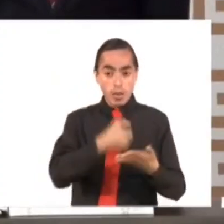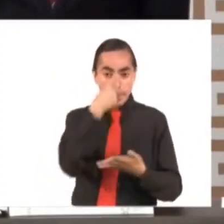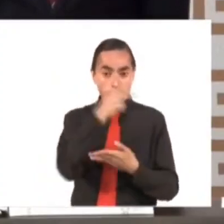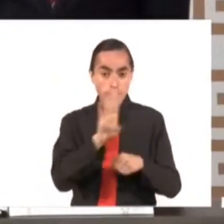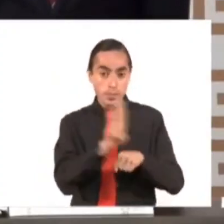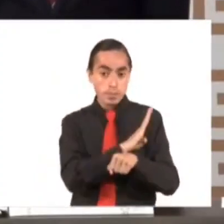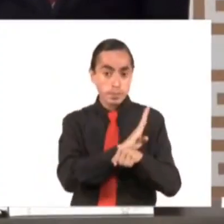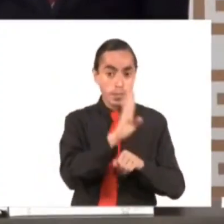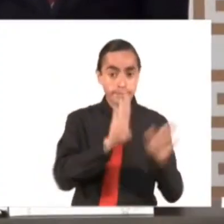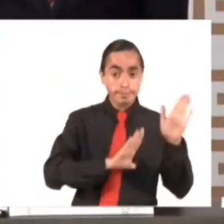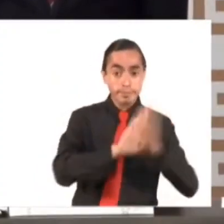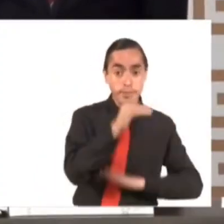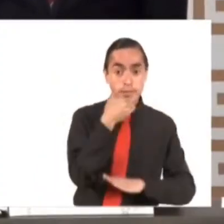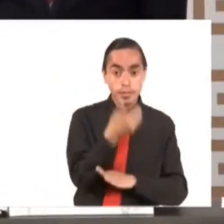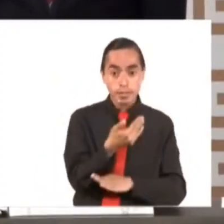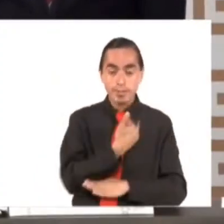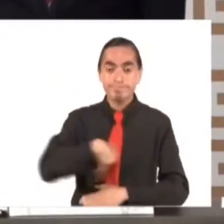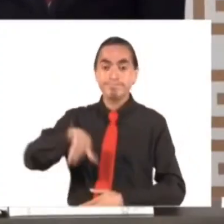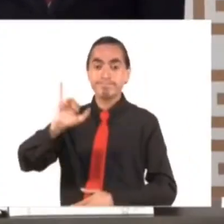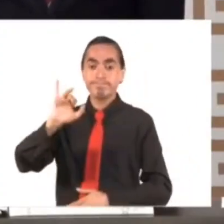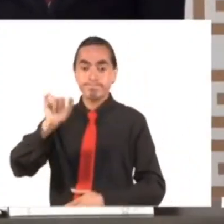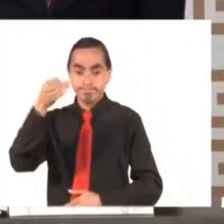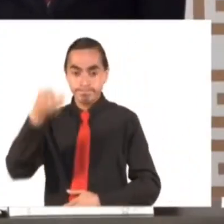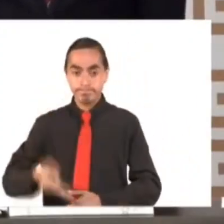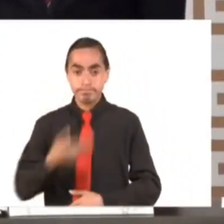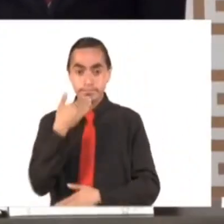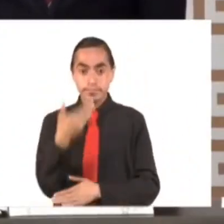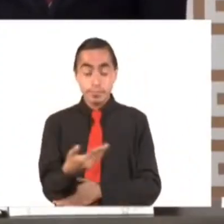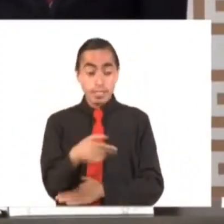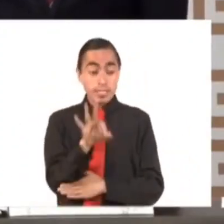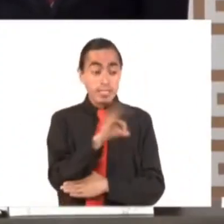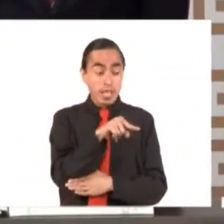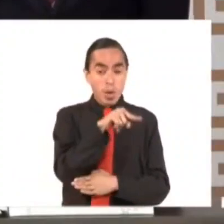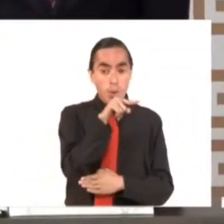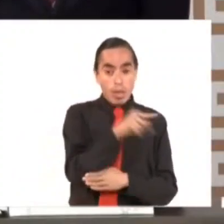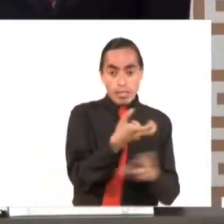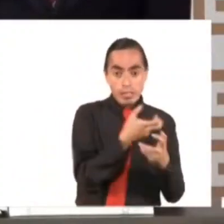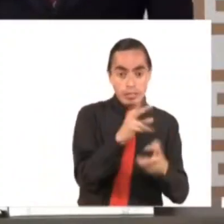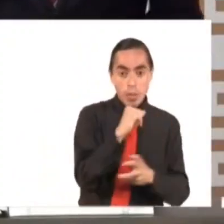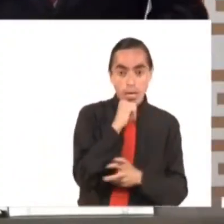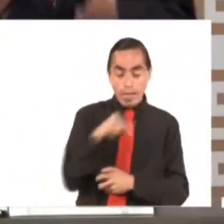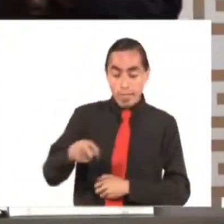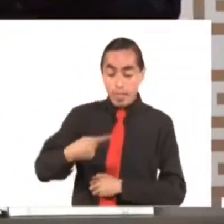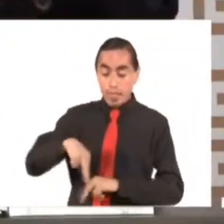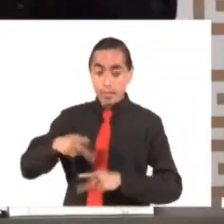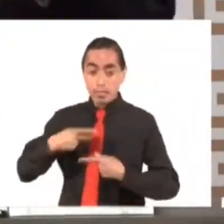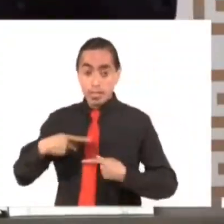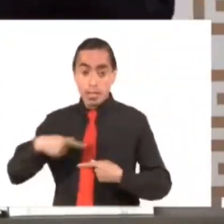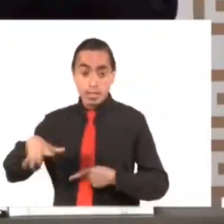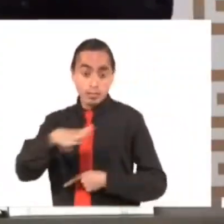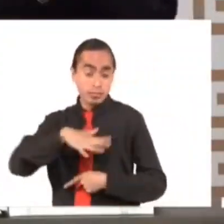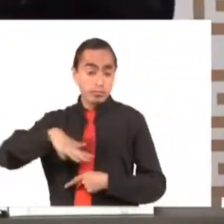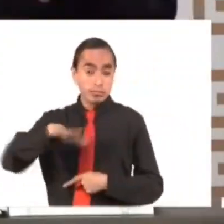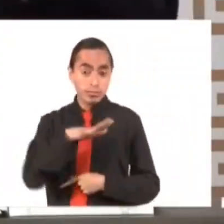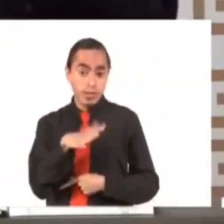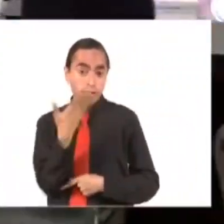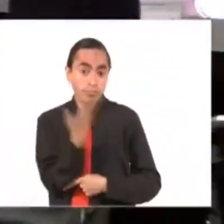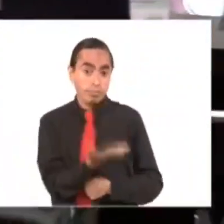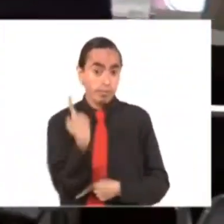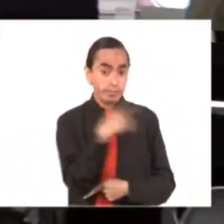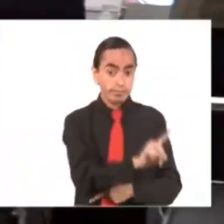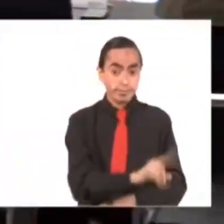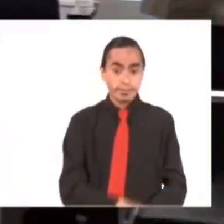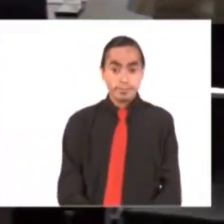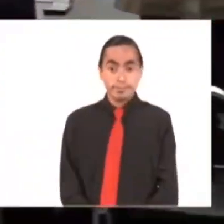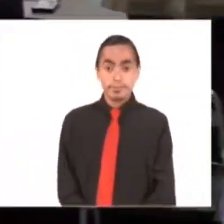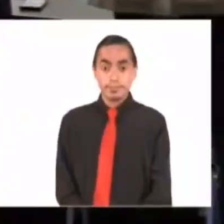México. Sí, protesto. Si así no lo hiciere, que la ciudadanía se lo demande. Muchas felicidades.